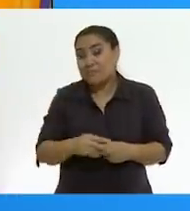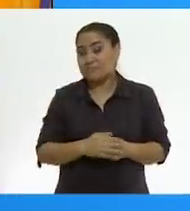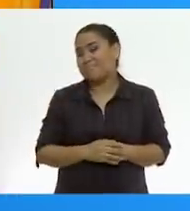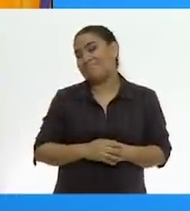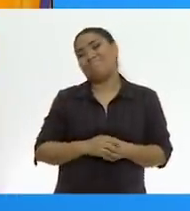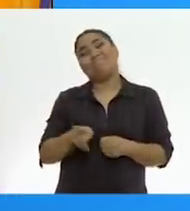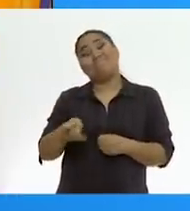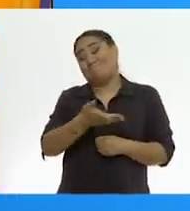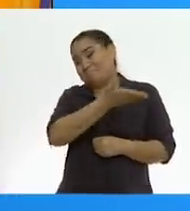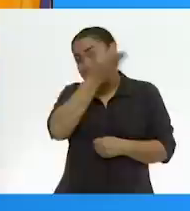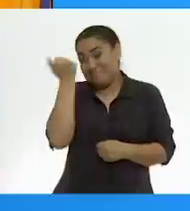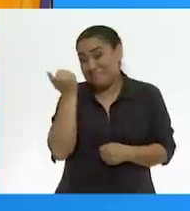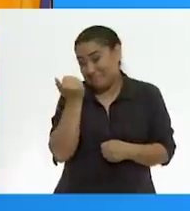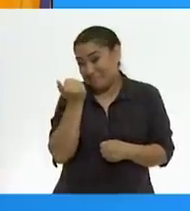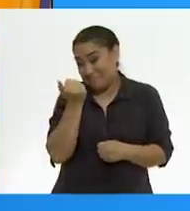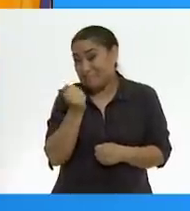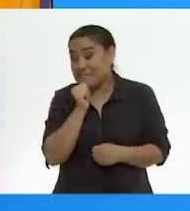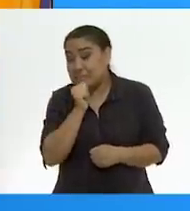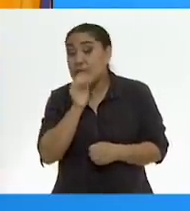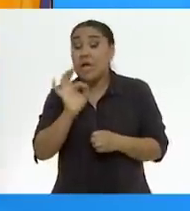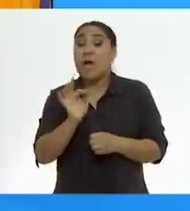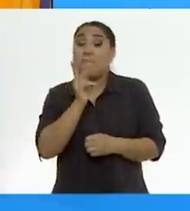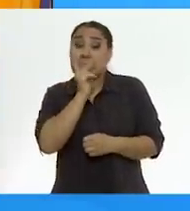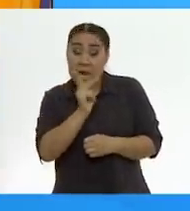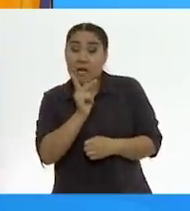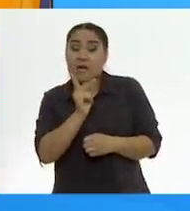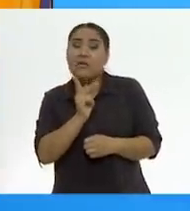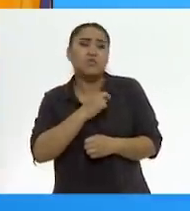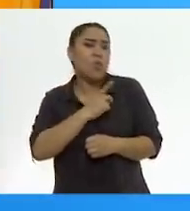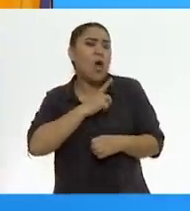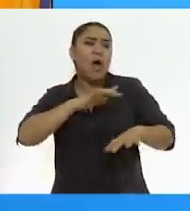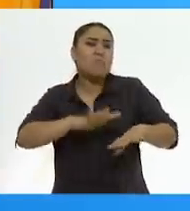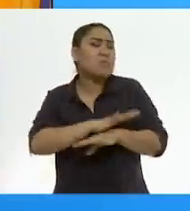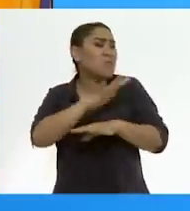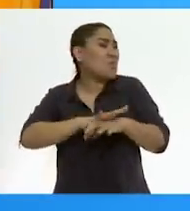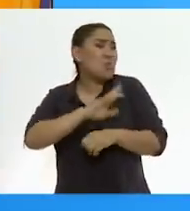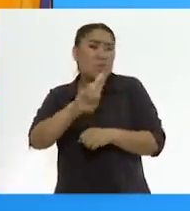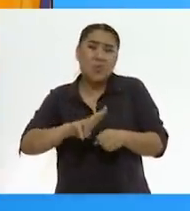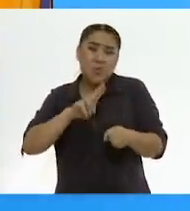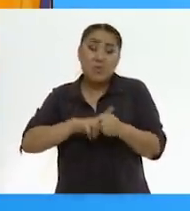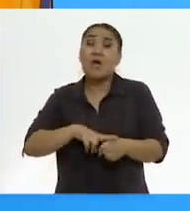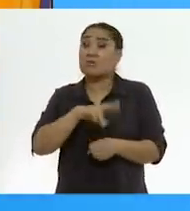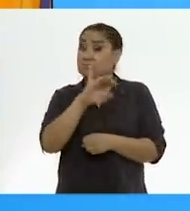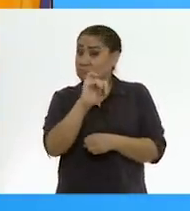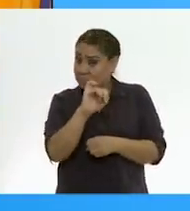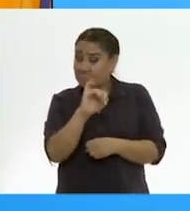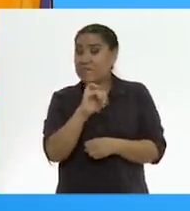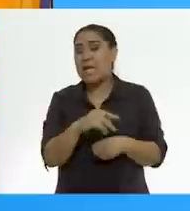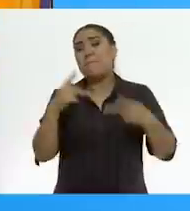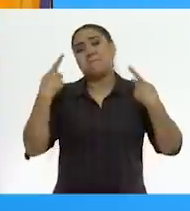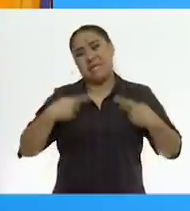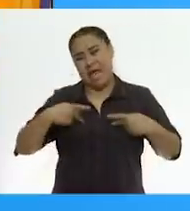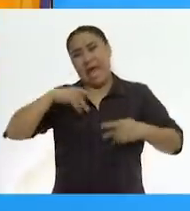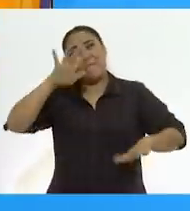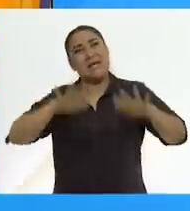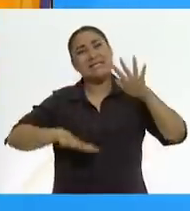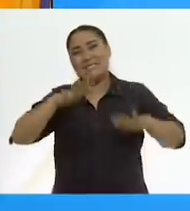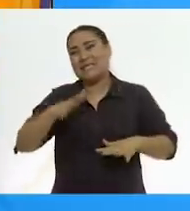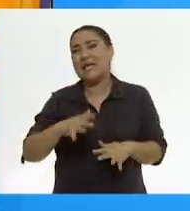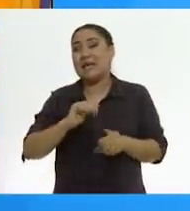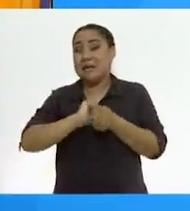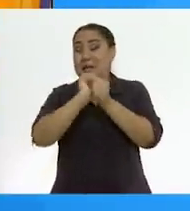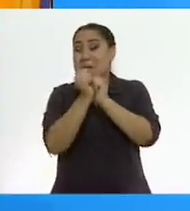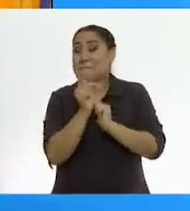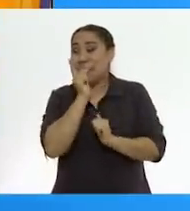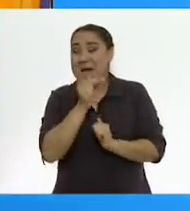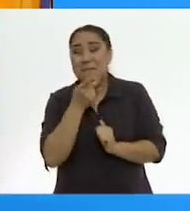sabían que es natural que las palabras cambien? Sí, las personas muchas veces de manera inconsciente vamos